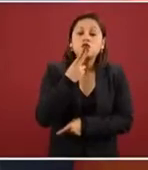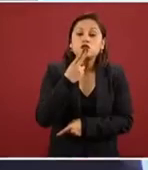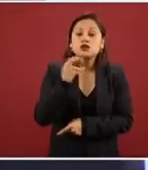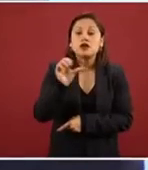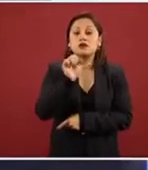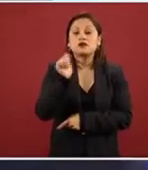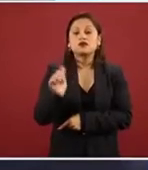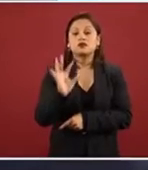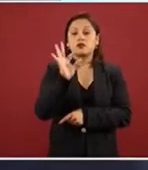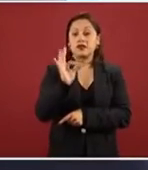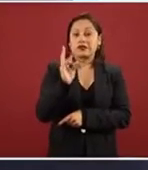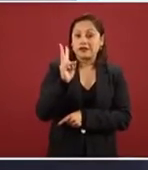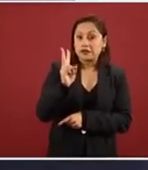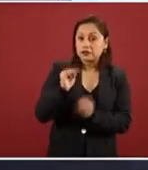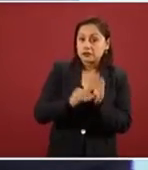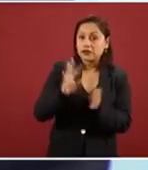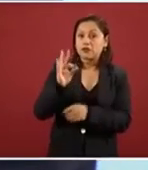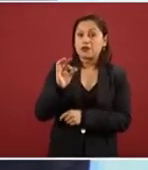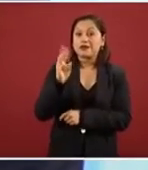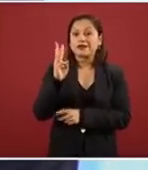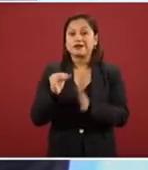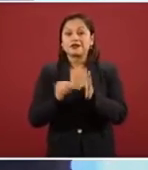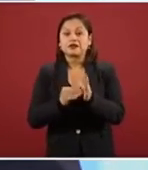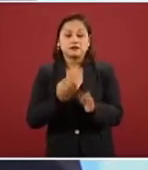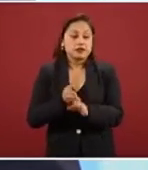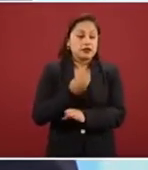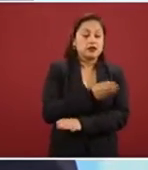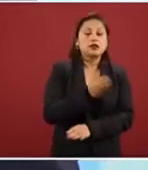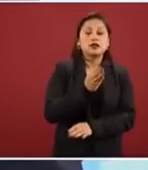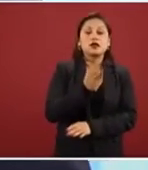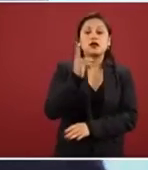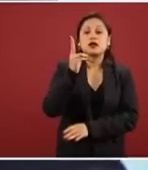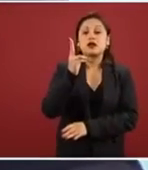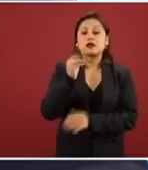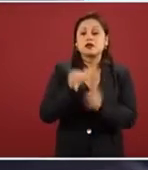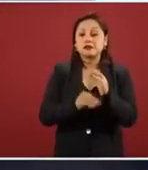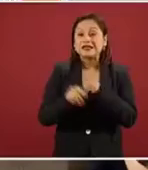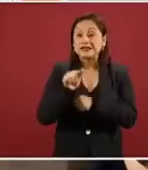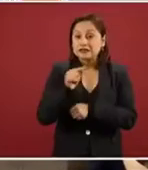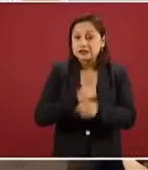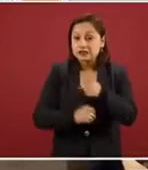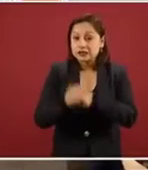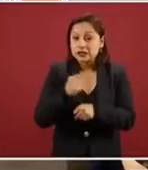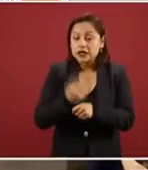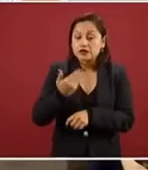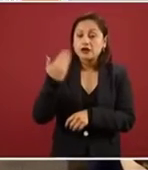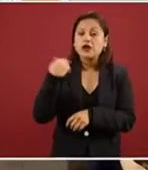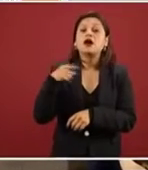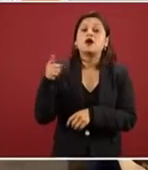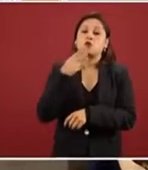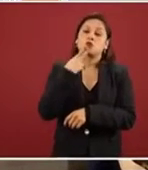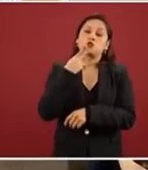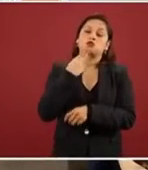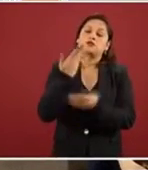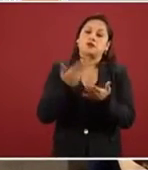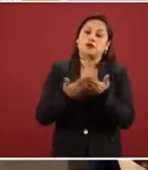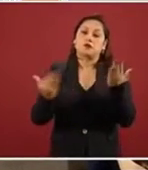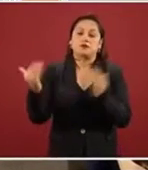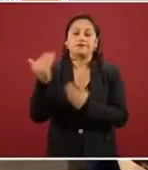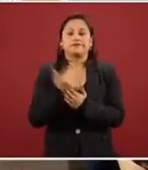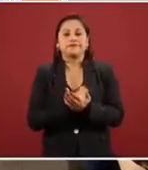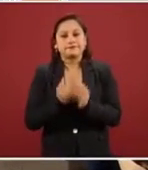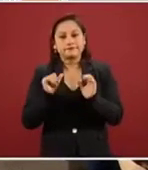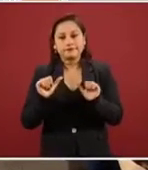de 43.000 que se habían utilizado en el año 2017. Además de ello, tenemos